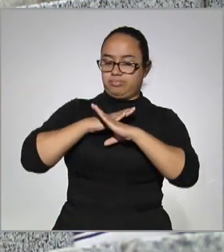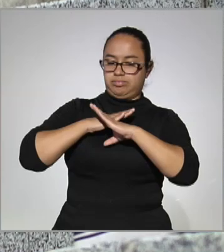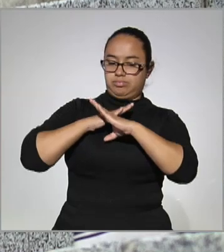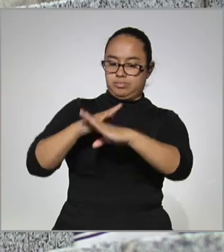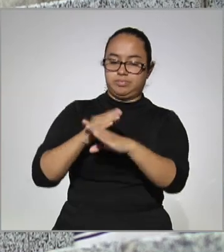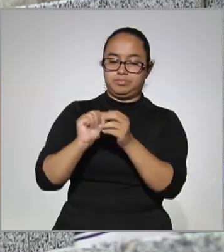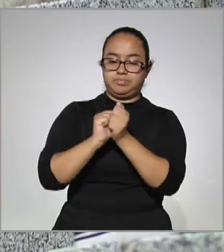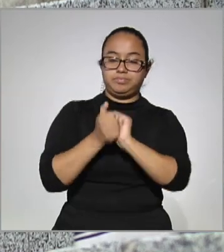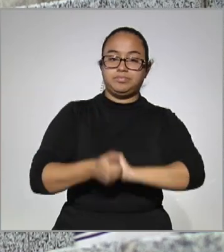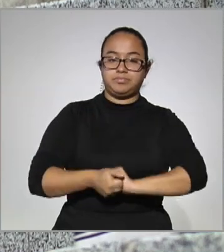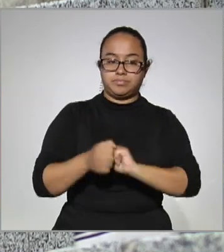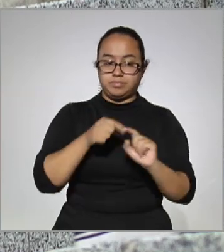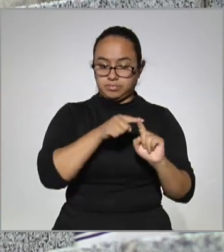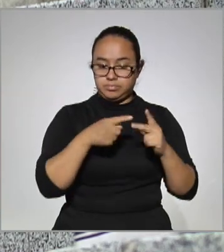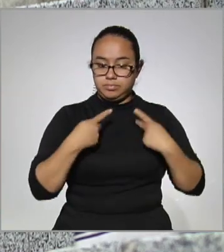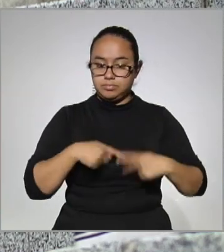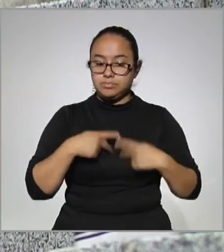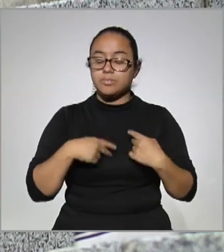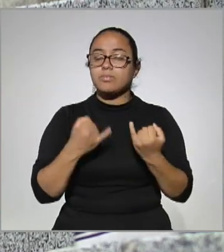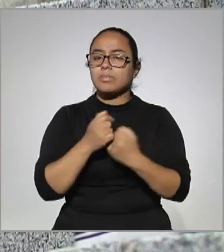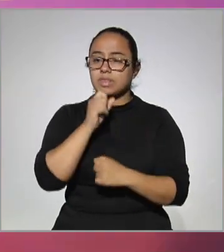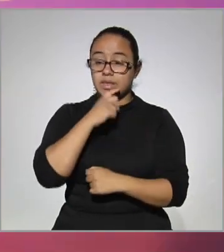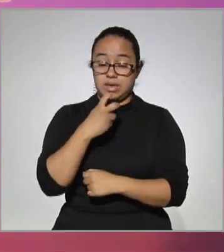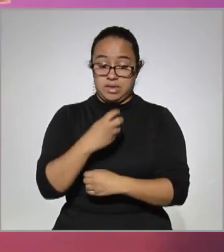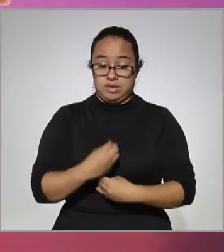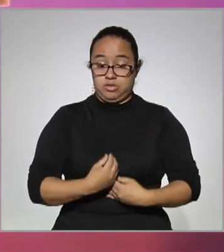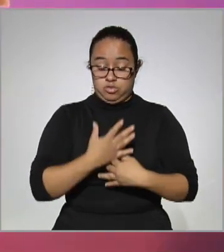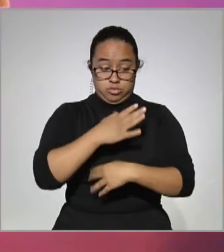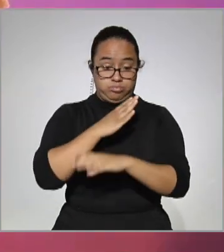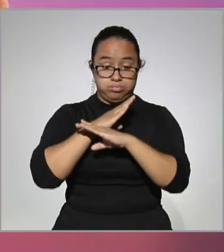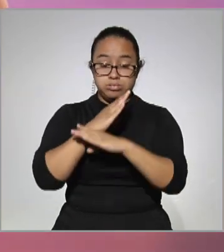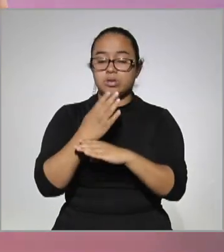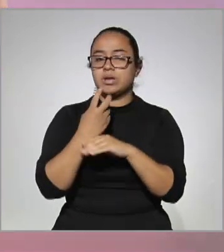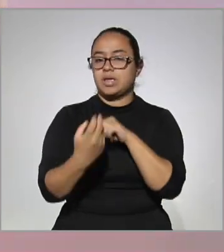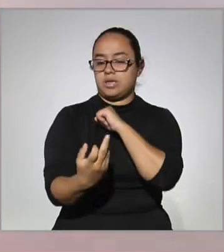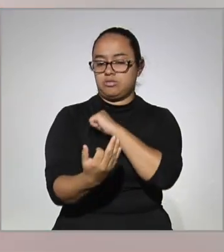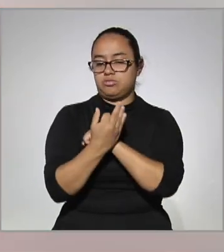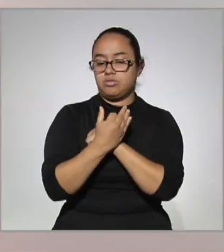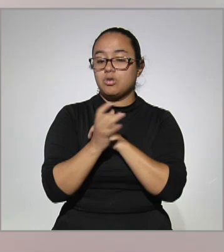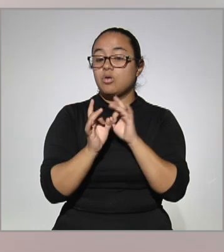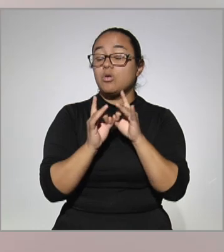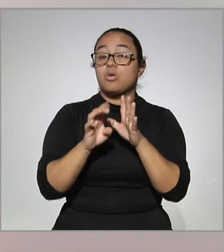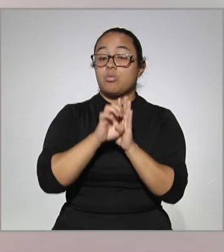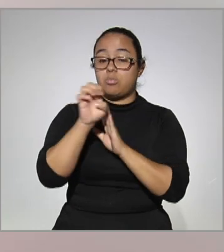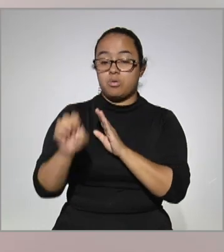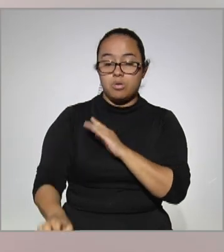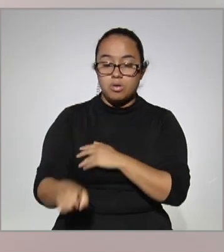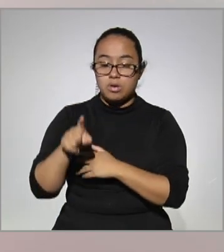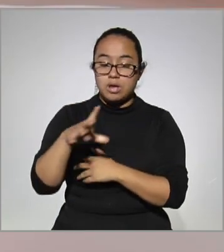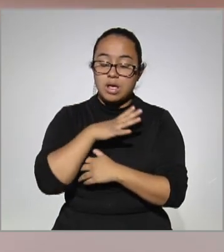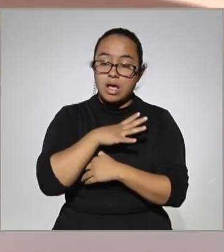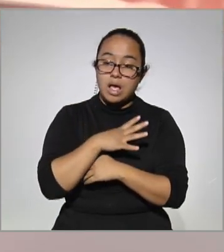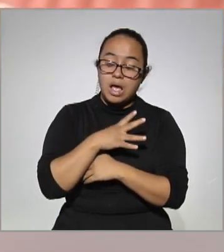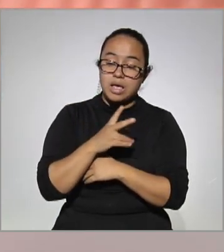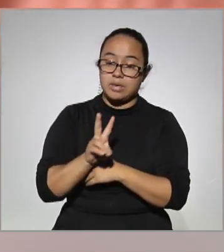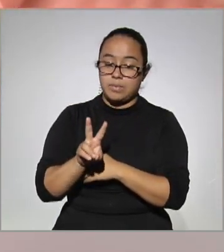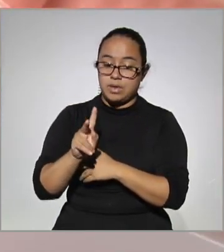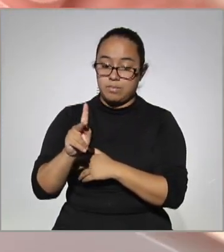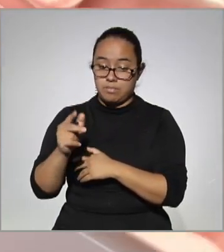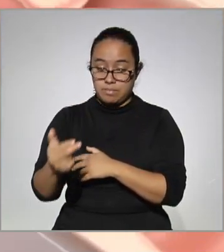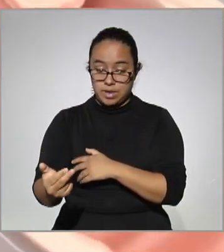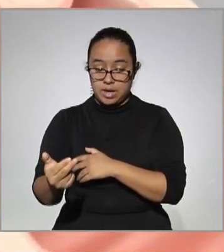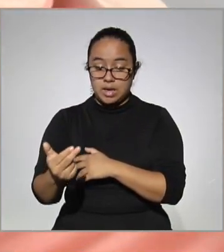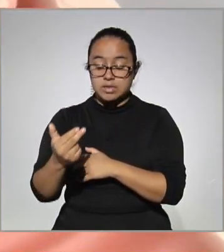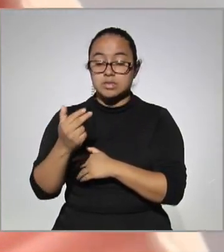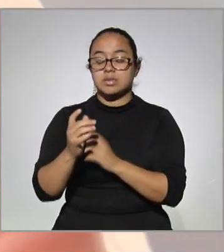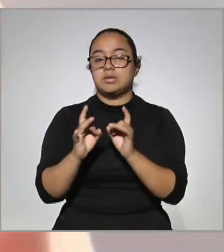vacuna, en la paciente y permitirle que esa inmunidad le ayude a defenderse en caso de que en algún momento tuviera contacto con el virus del papiloma humano,